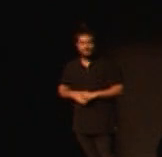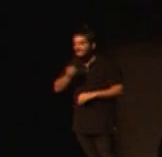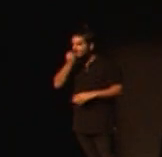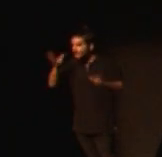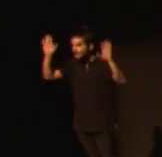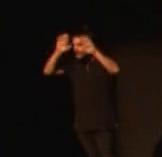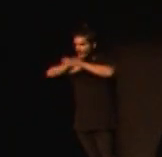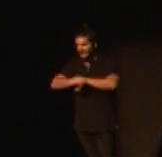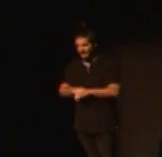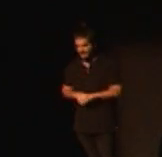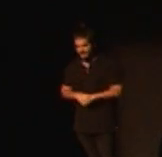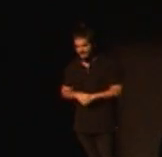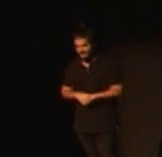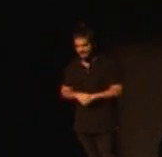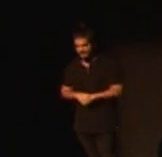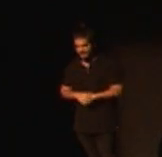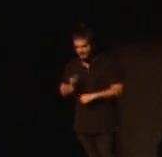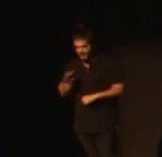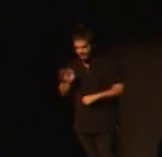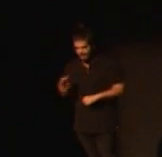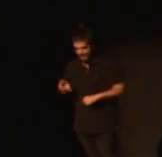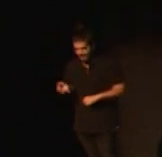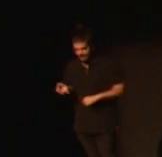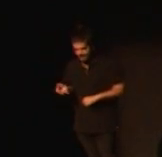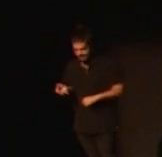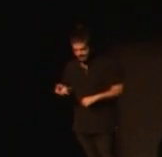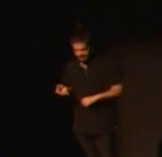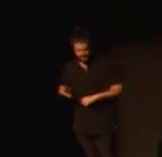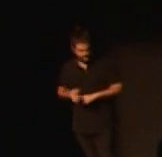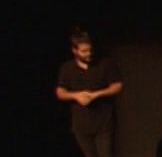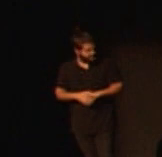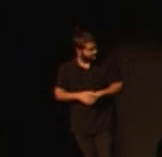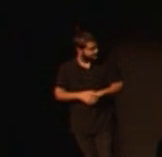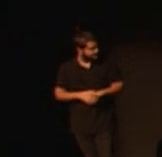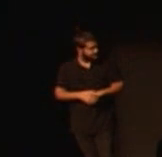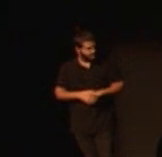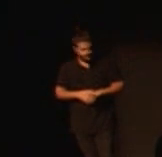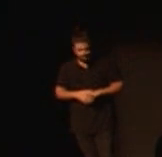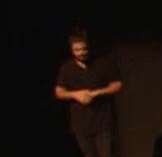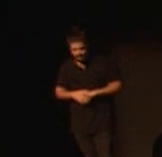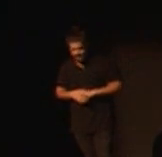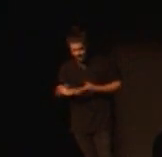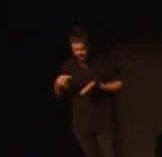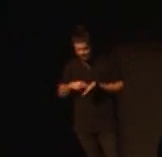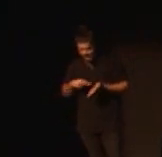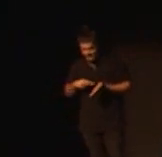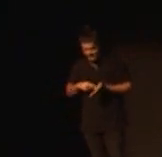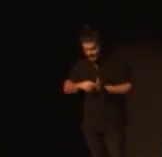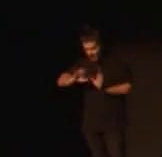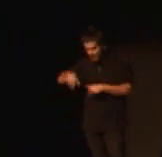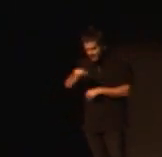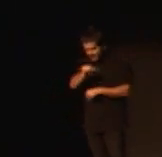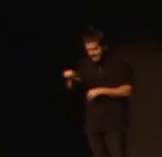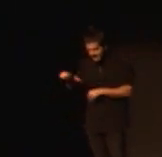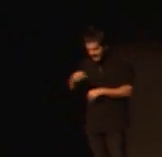Buenas noches. La verdad es que, como pueden ver, no llevo apuntes, porque me han insistido durante la última semana y media en